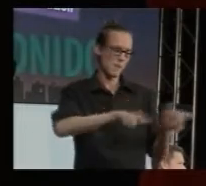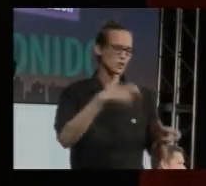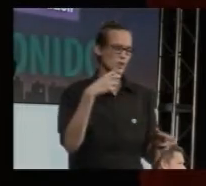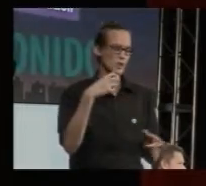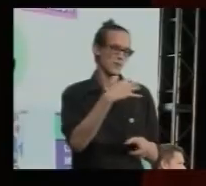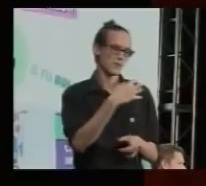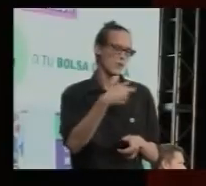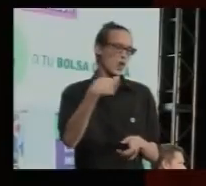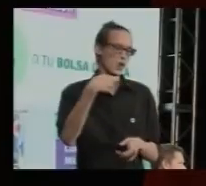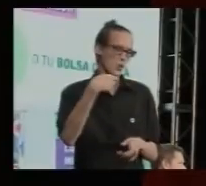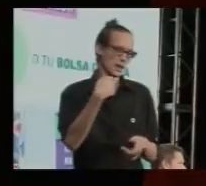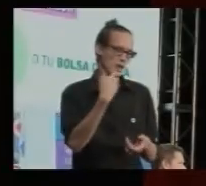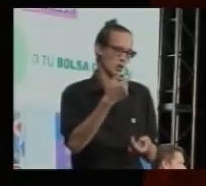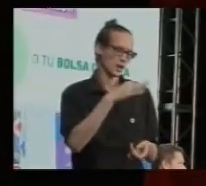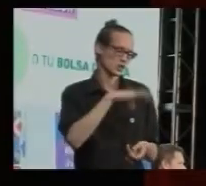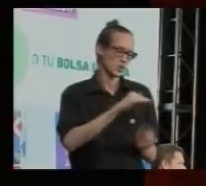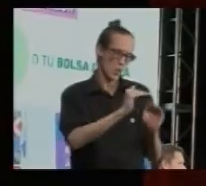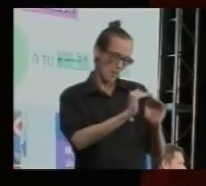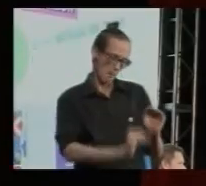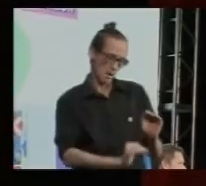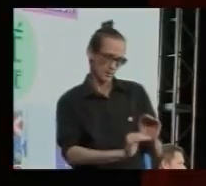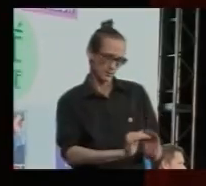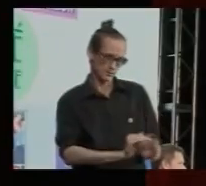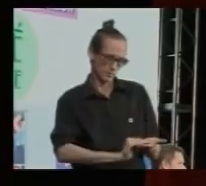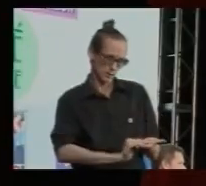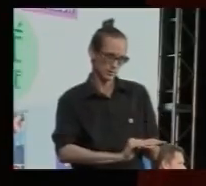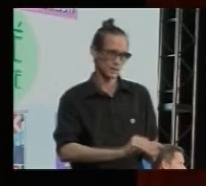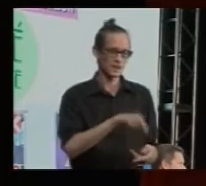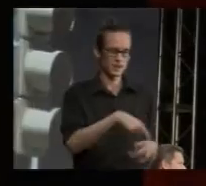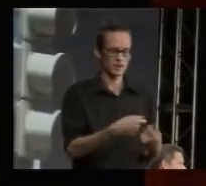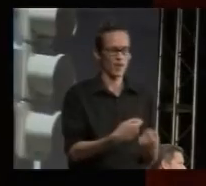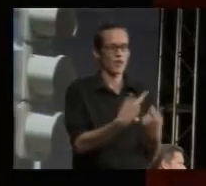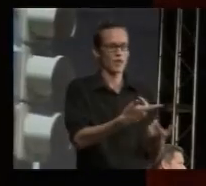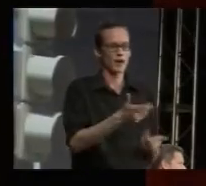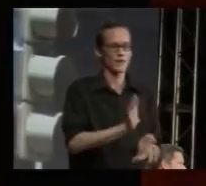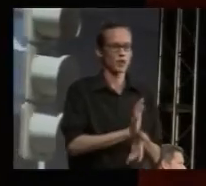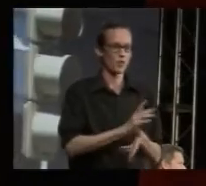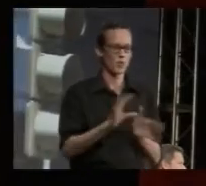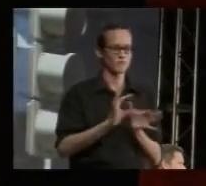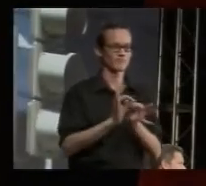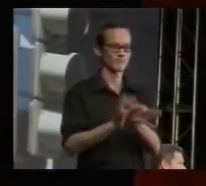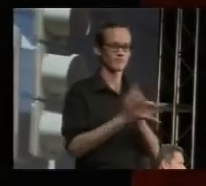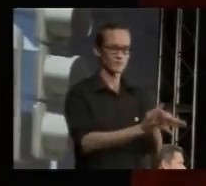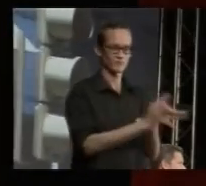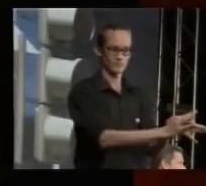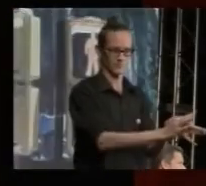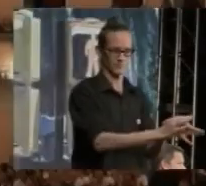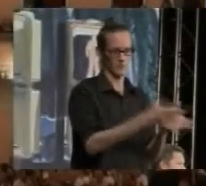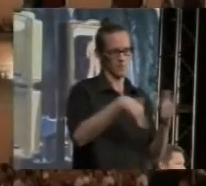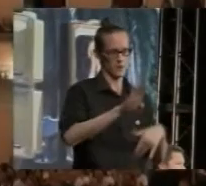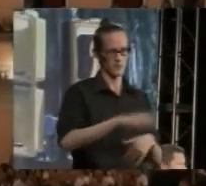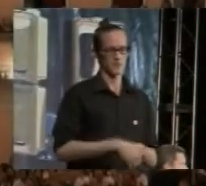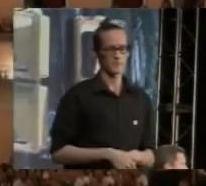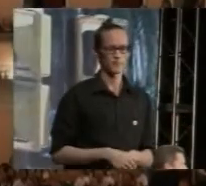Y este beneficio permitirá la conectividad de manera múltiple. El funcionamiento del Consejo